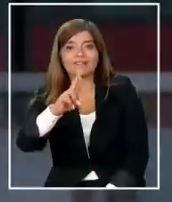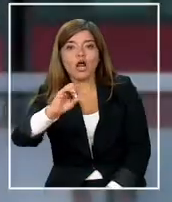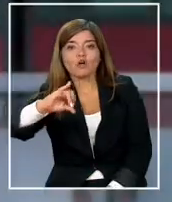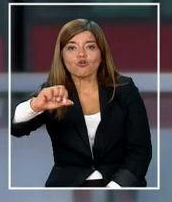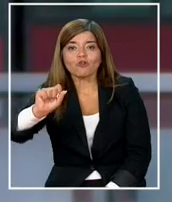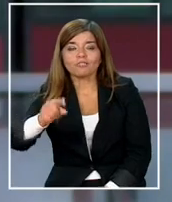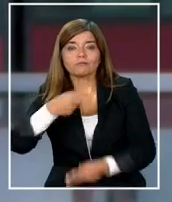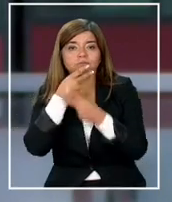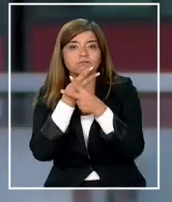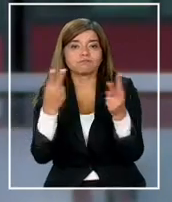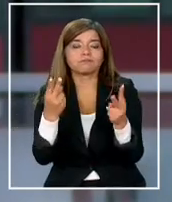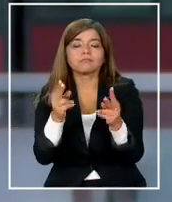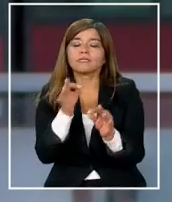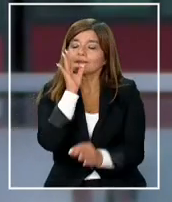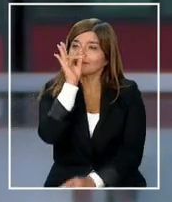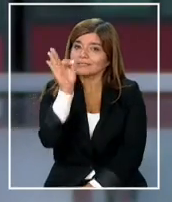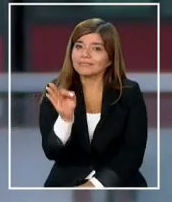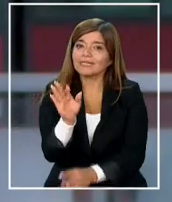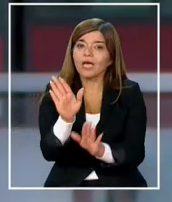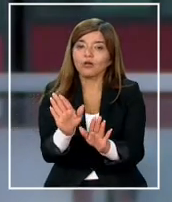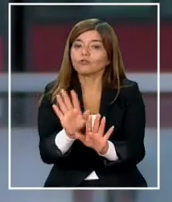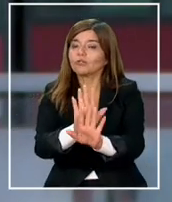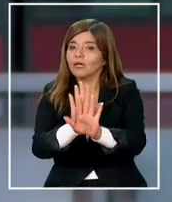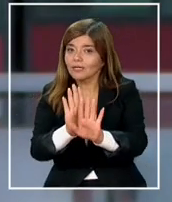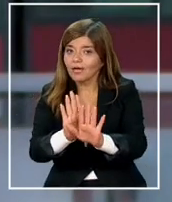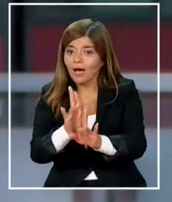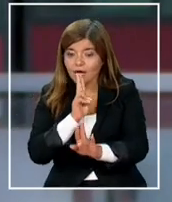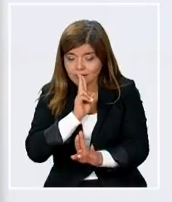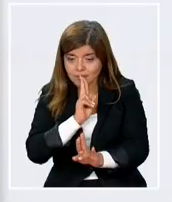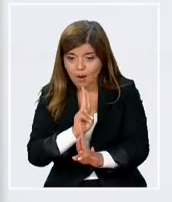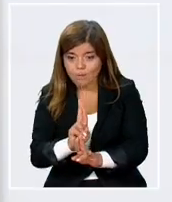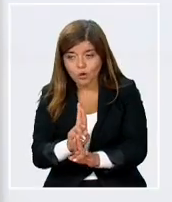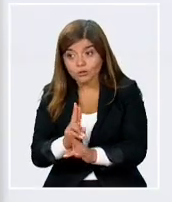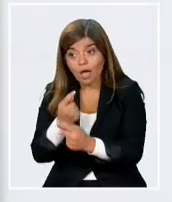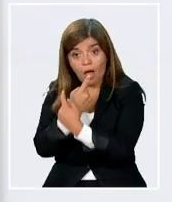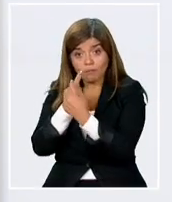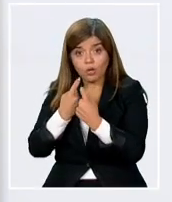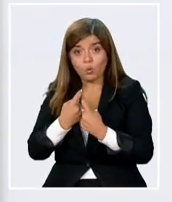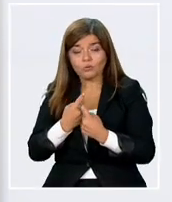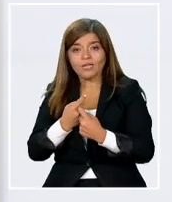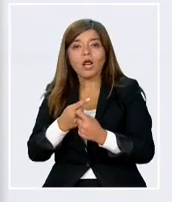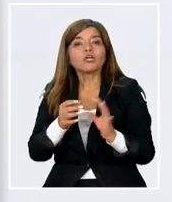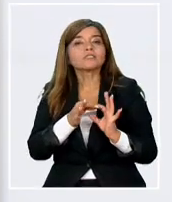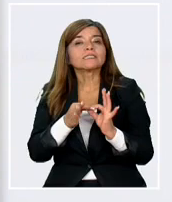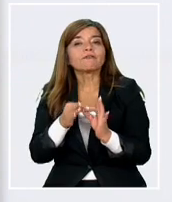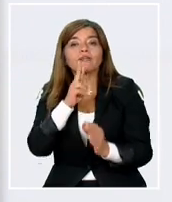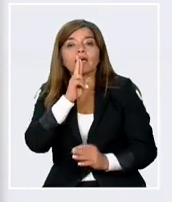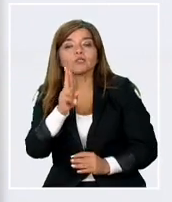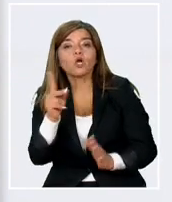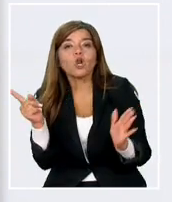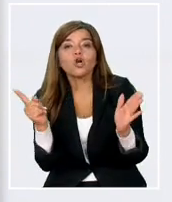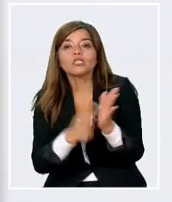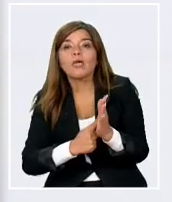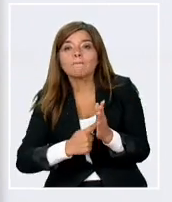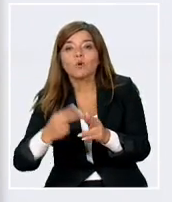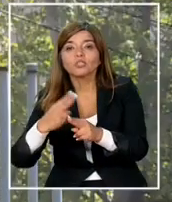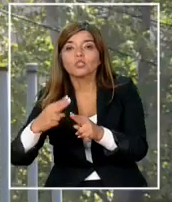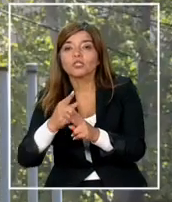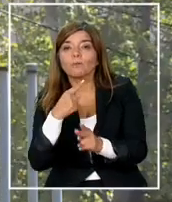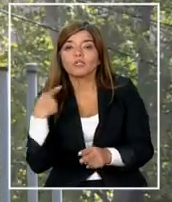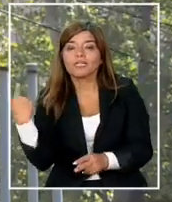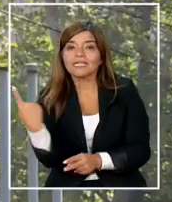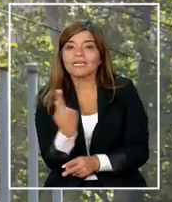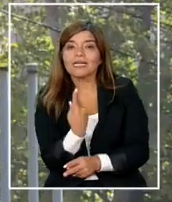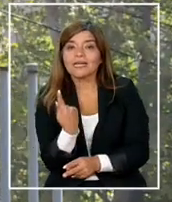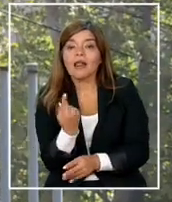pública, salió a aclarar sus dichos, asegurando que su respuesta a dicha pregunta se refería a los impuestos correctivos en general,